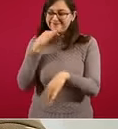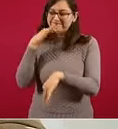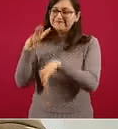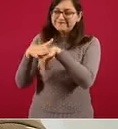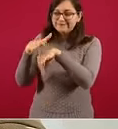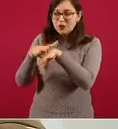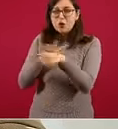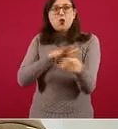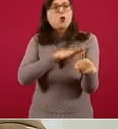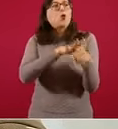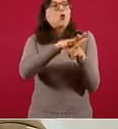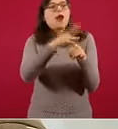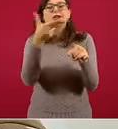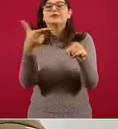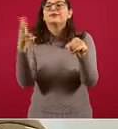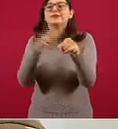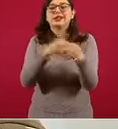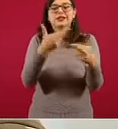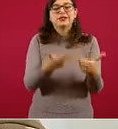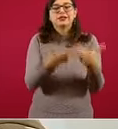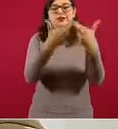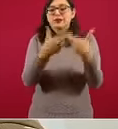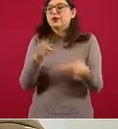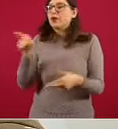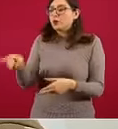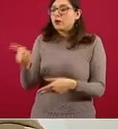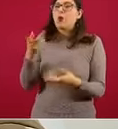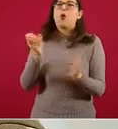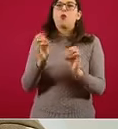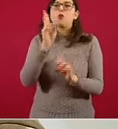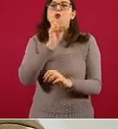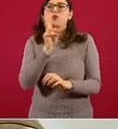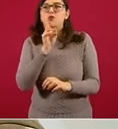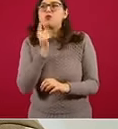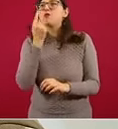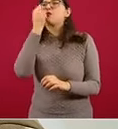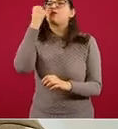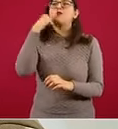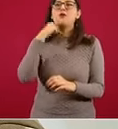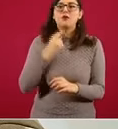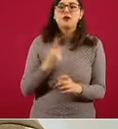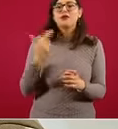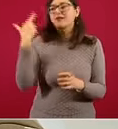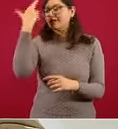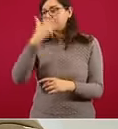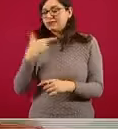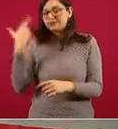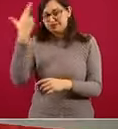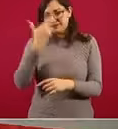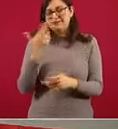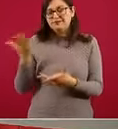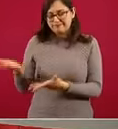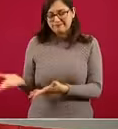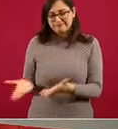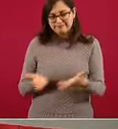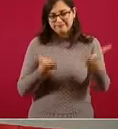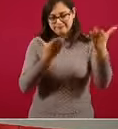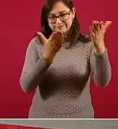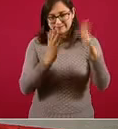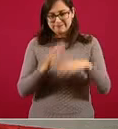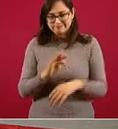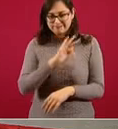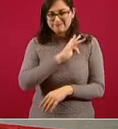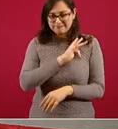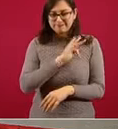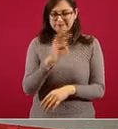tienen mayor capacidad, dónde se pueden hacer una prueba, dónde se pueden hacer una evaluación médica para identificar el estado de gravedad, y